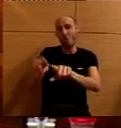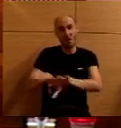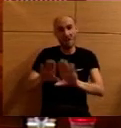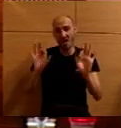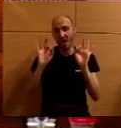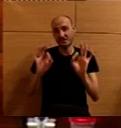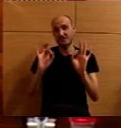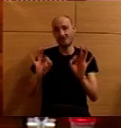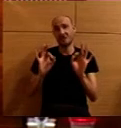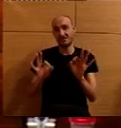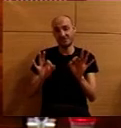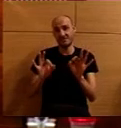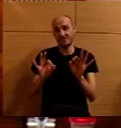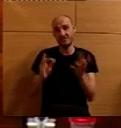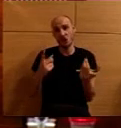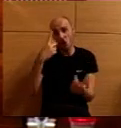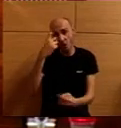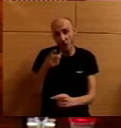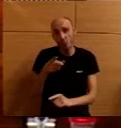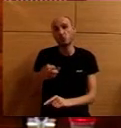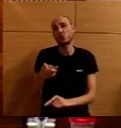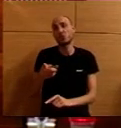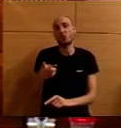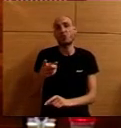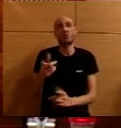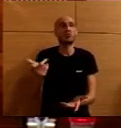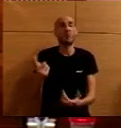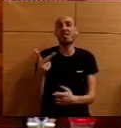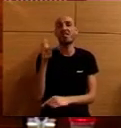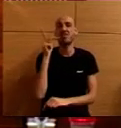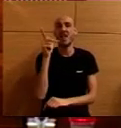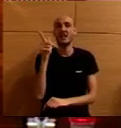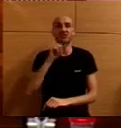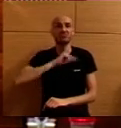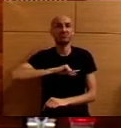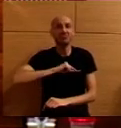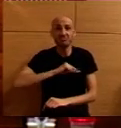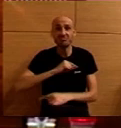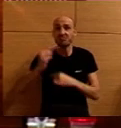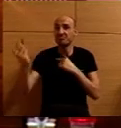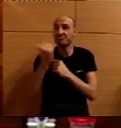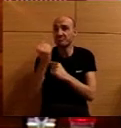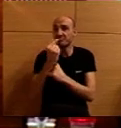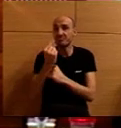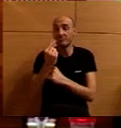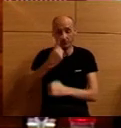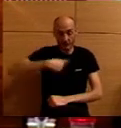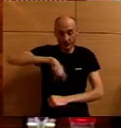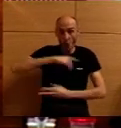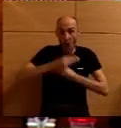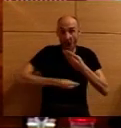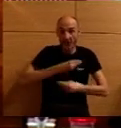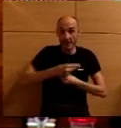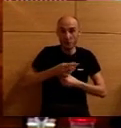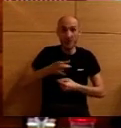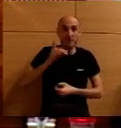están. Por lo tanto, creo que usted tampoco tiene ni el derecho ni la moral en estos momentos para decirnos que lo que estamos haciendo no es